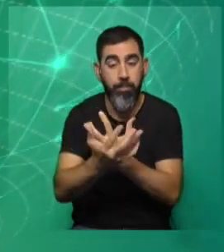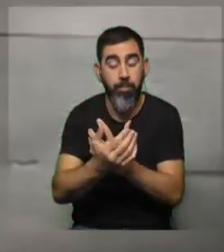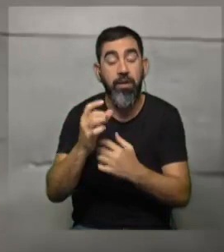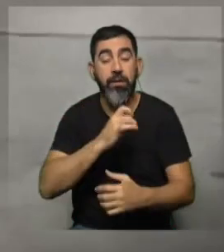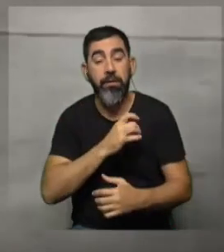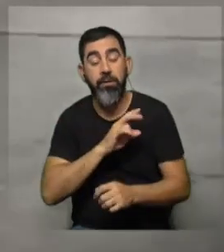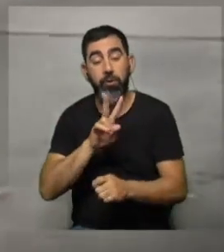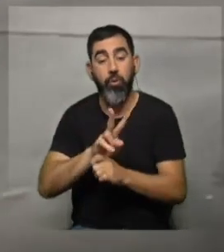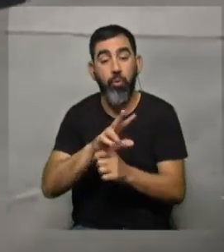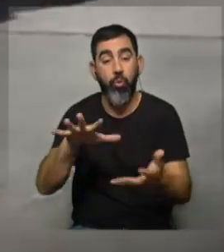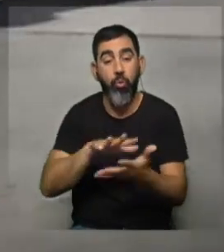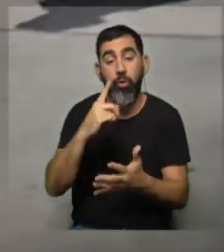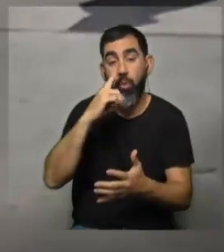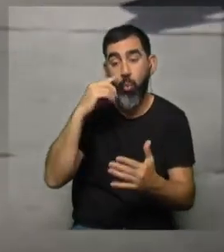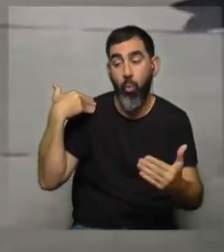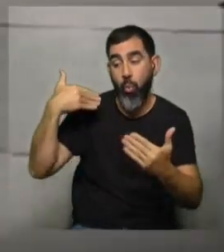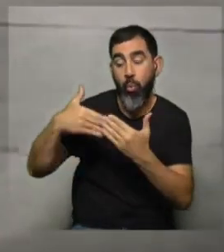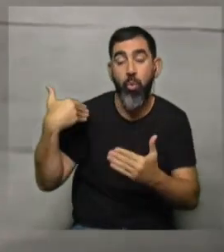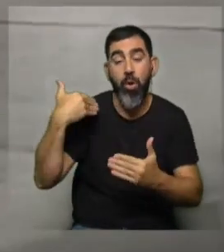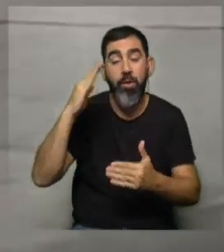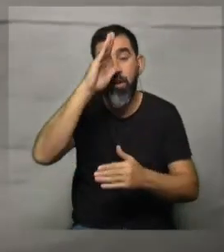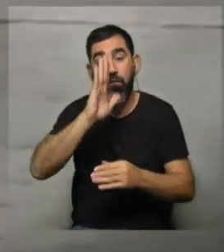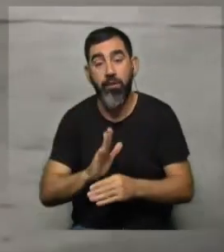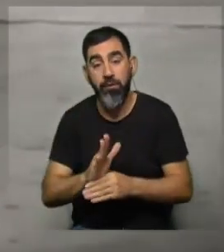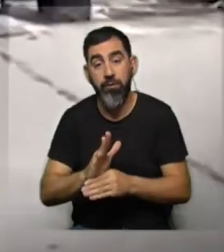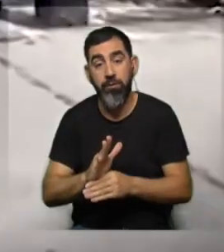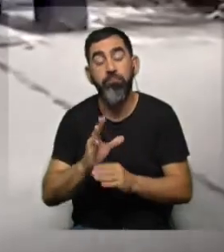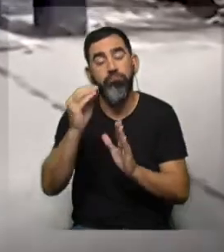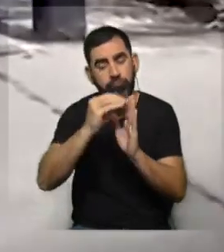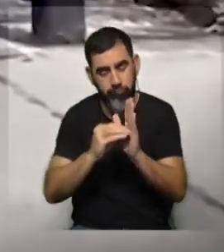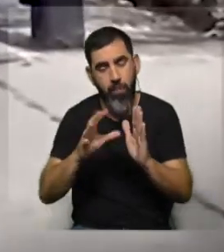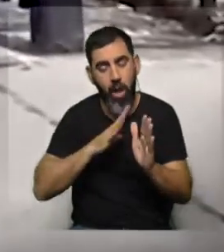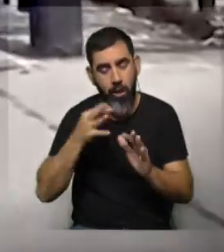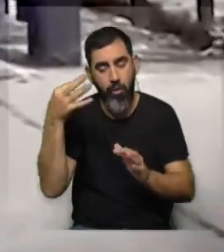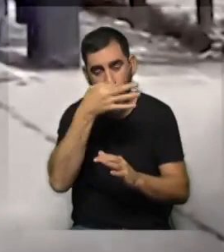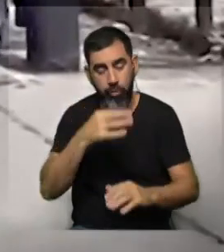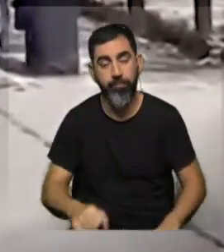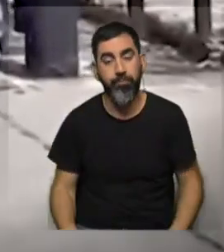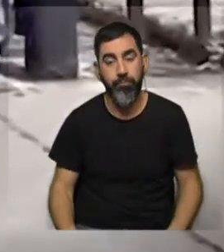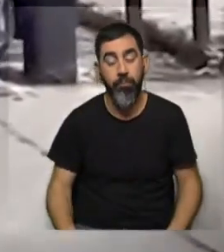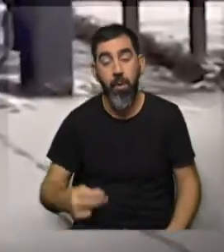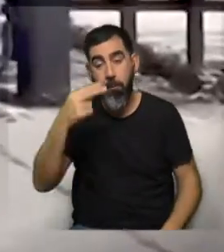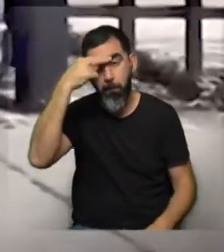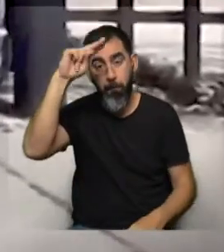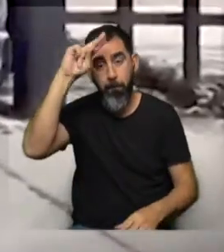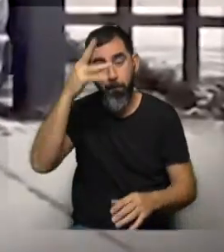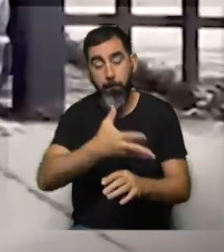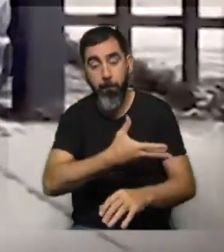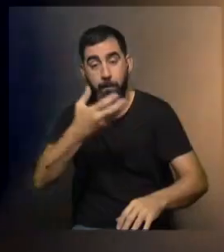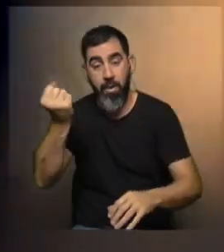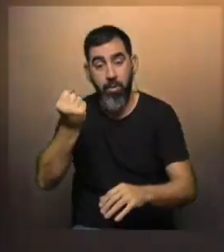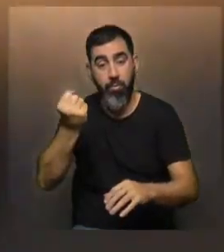monitorea la situación desde junio y Argentina y Brasil tienen registros de circulación en tanto en México las incautaciones